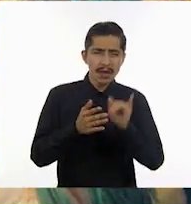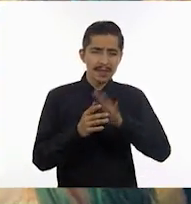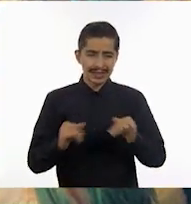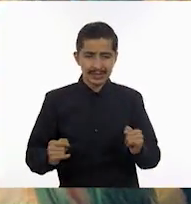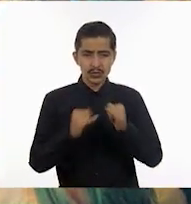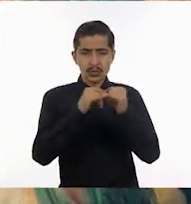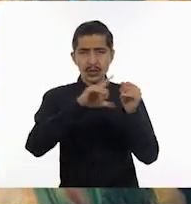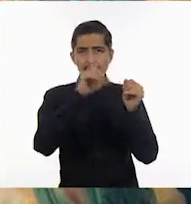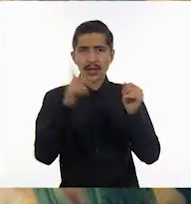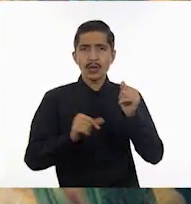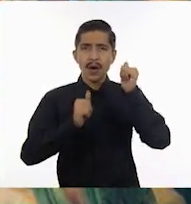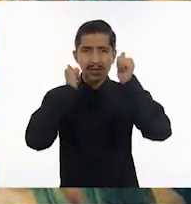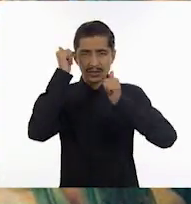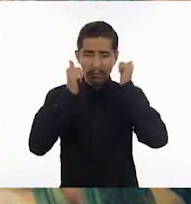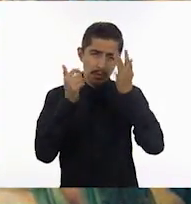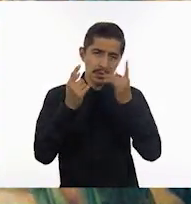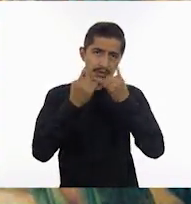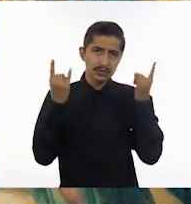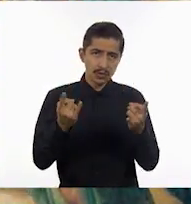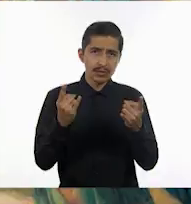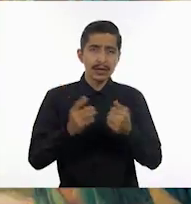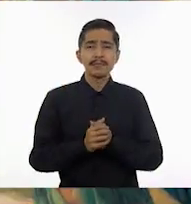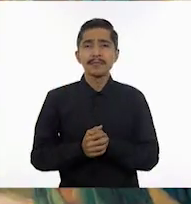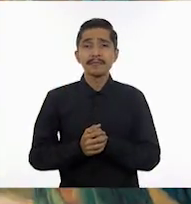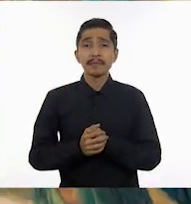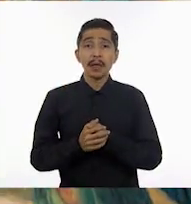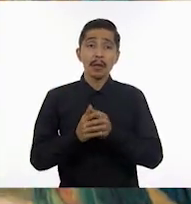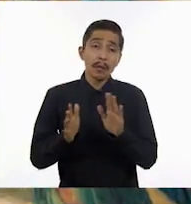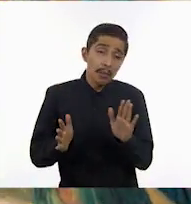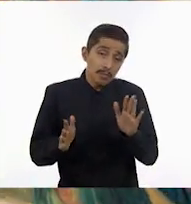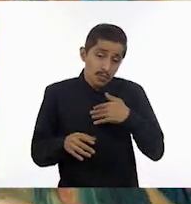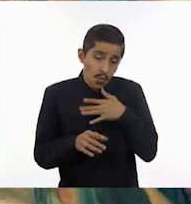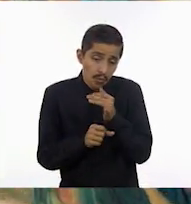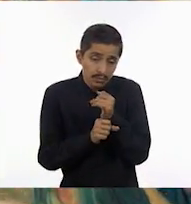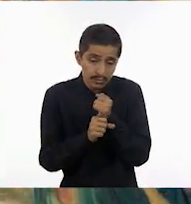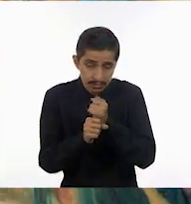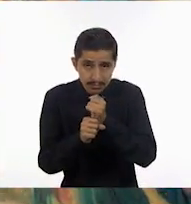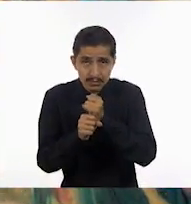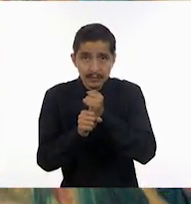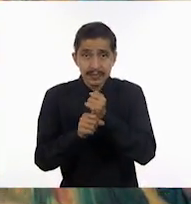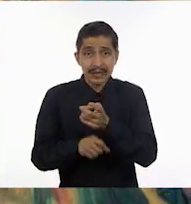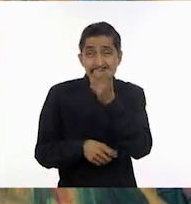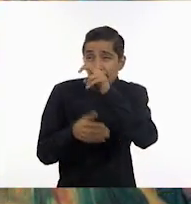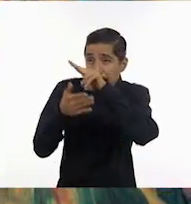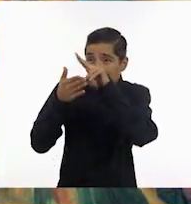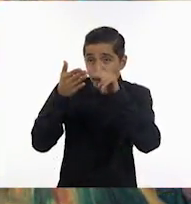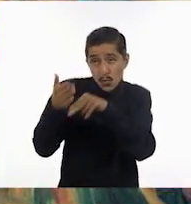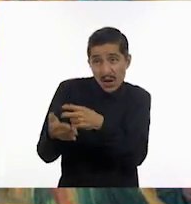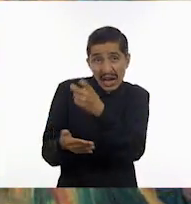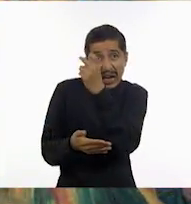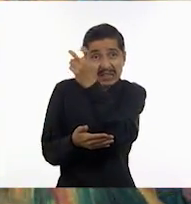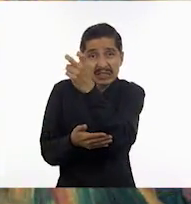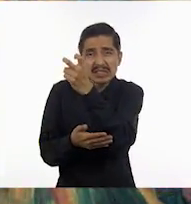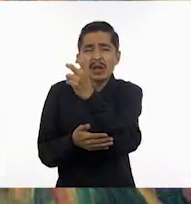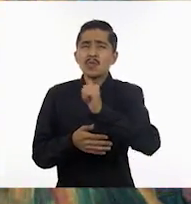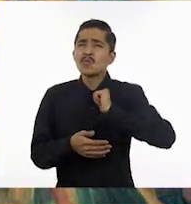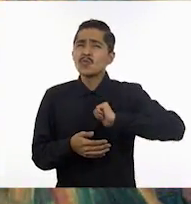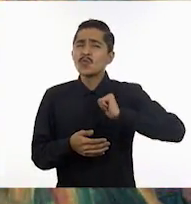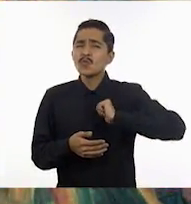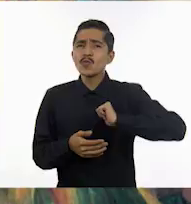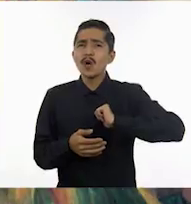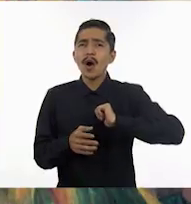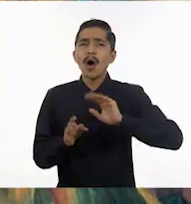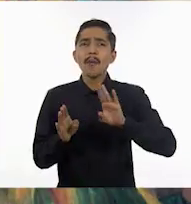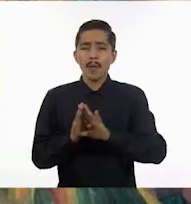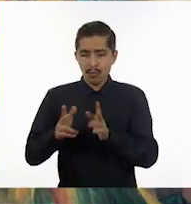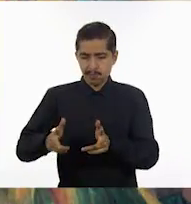Instituto Nacional de Antropología e Historia. Según lo que yo investigué, esta pintura describe una escena campirana en la que hay un asalto